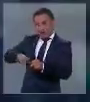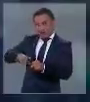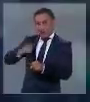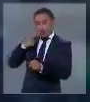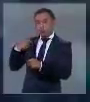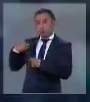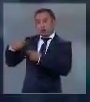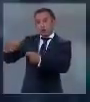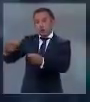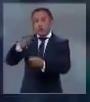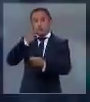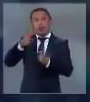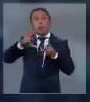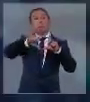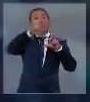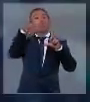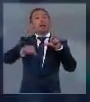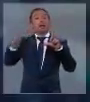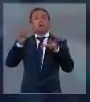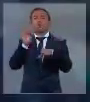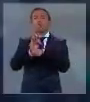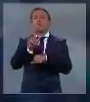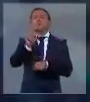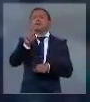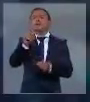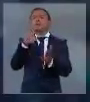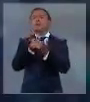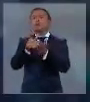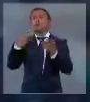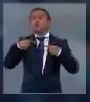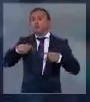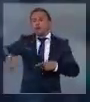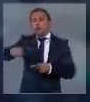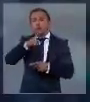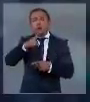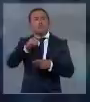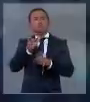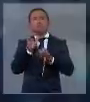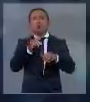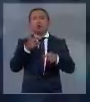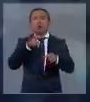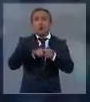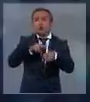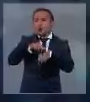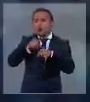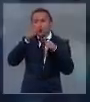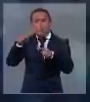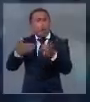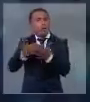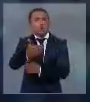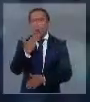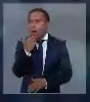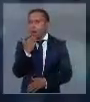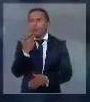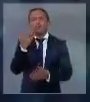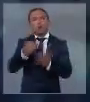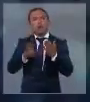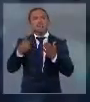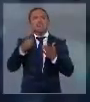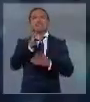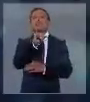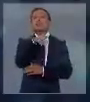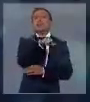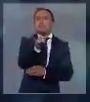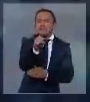salud, 20 millones de compatriotas que no tienen acceso a la salud. Tenemos un sistema absolutamente fragmentado, el IMSS, el Seguro